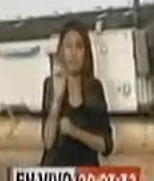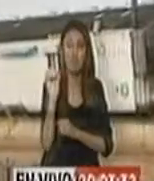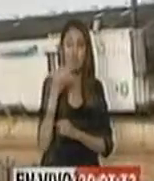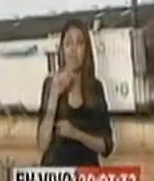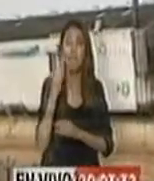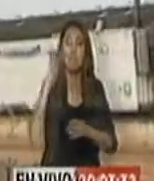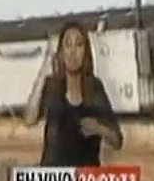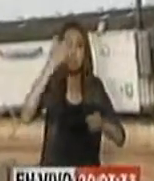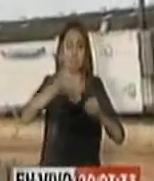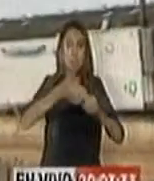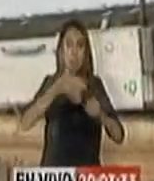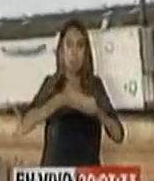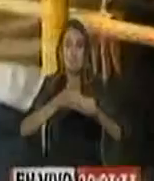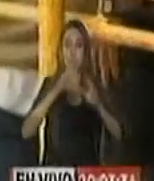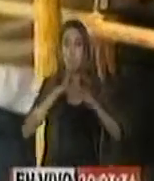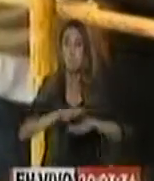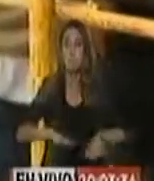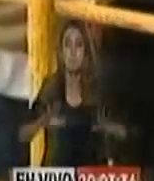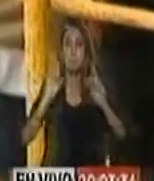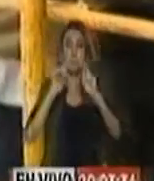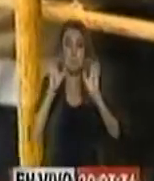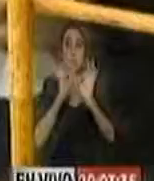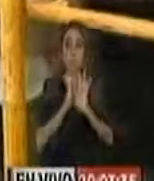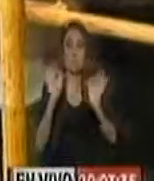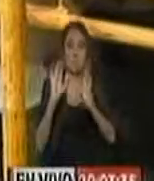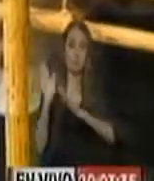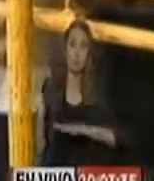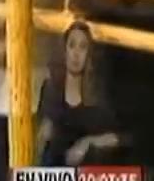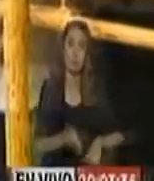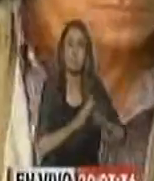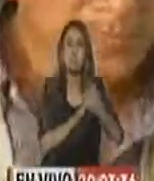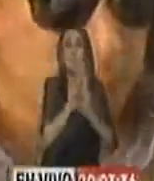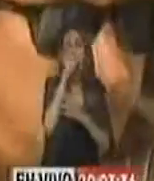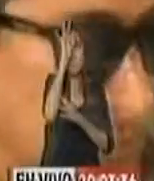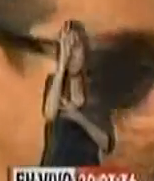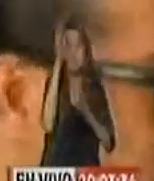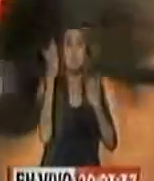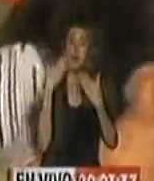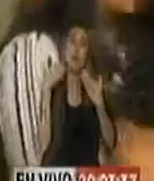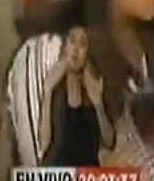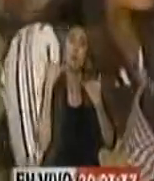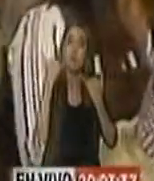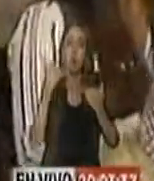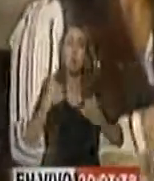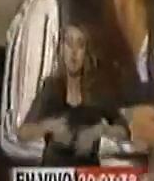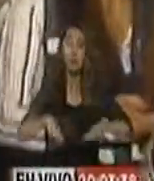El objetivo, al estar listo, es descongestionar los hospitales de Guayaquil y brindar